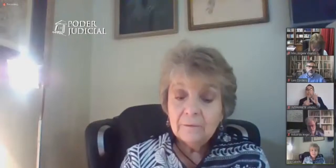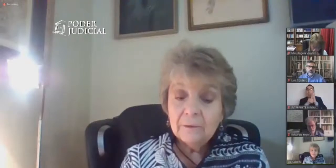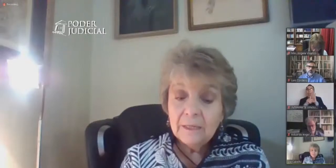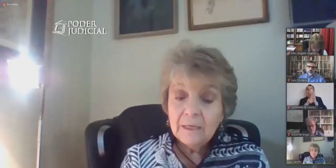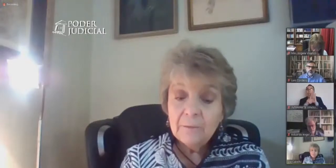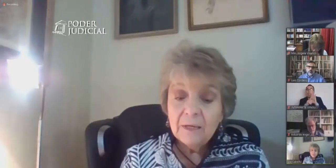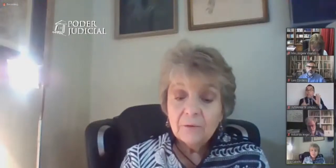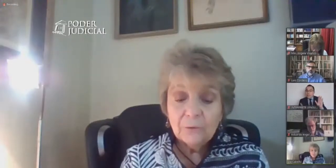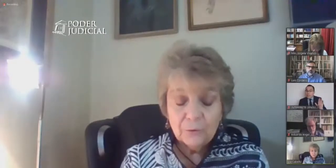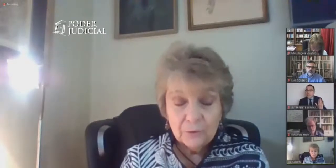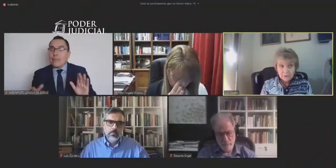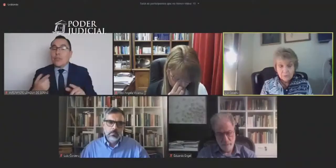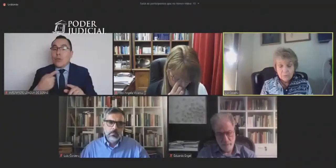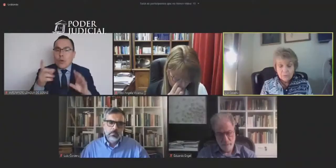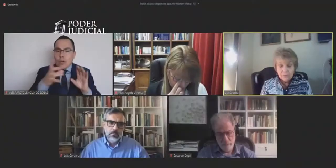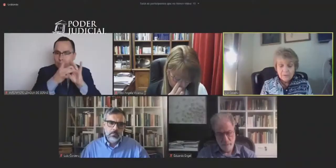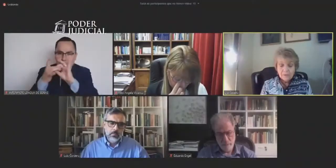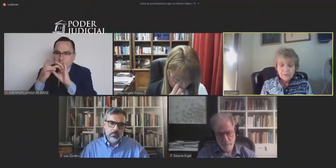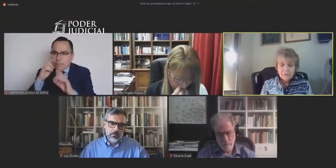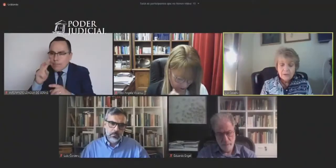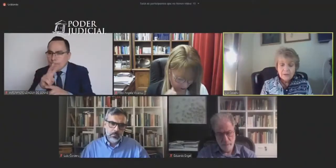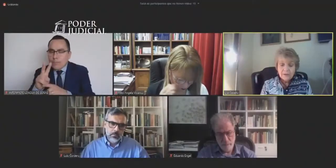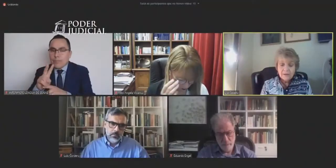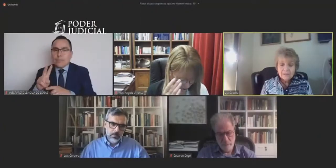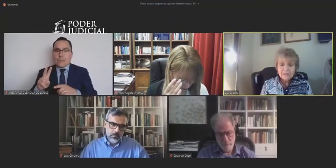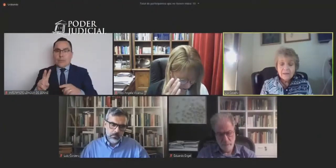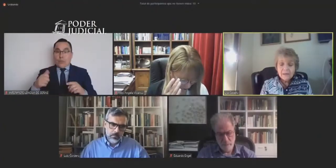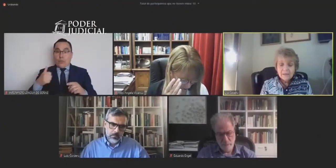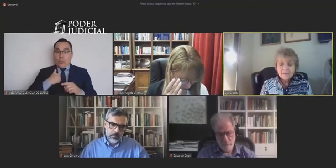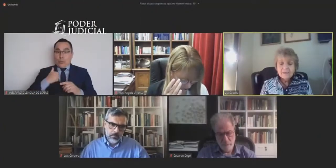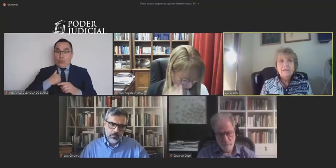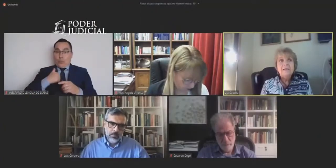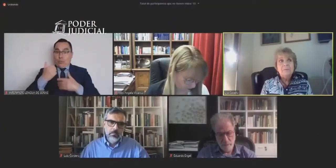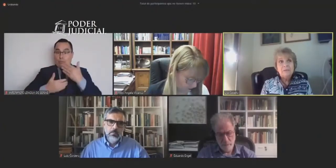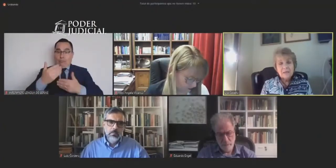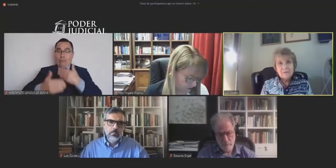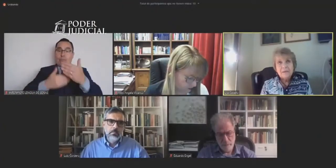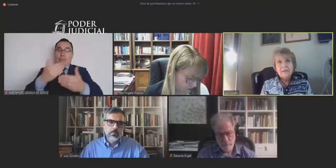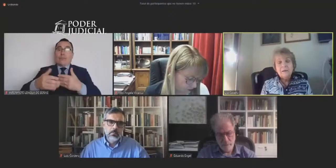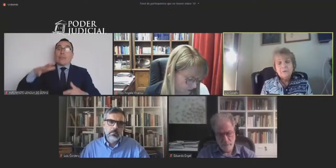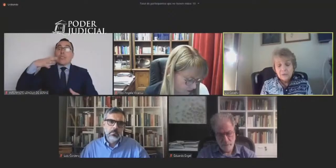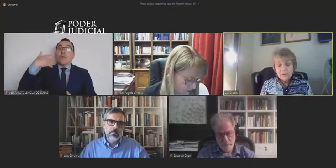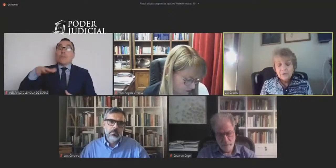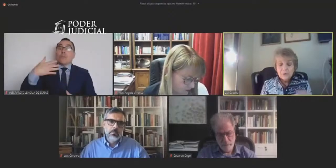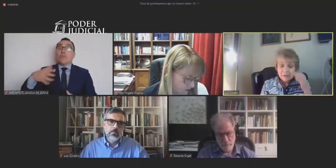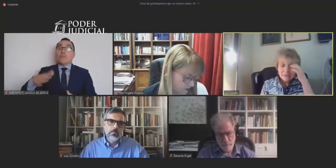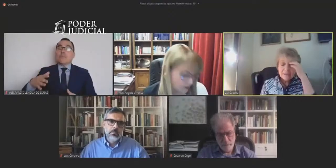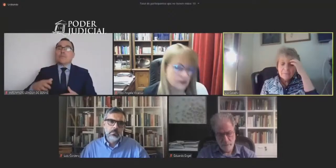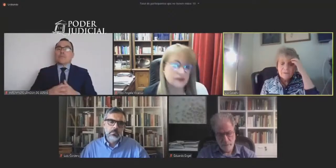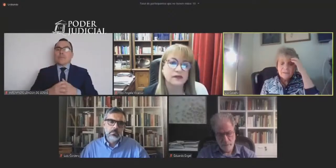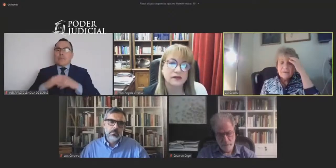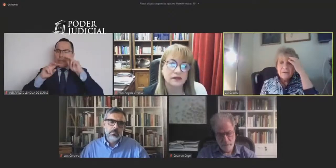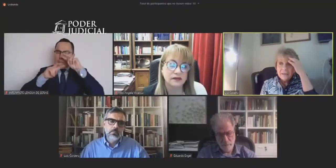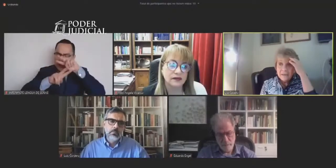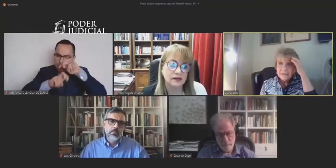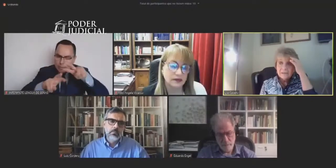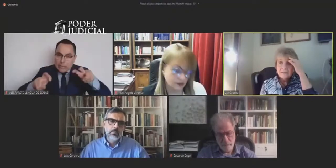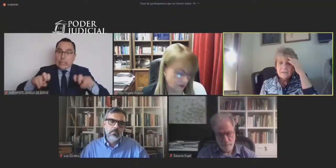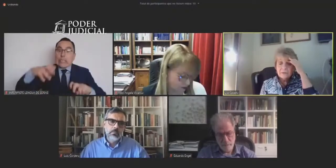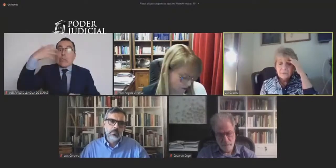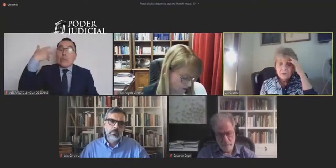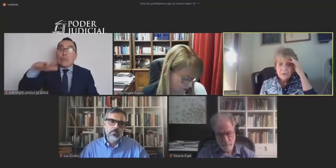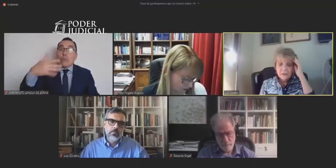el seguimiento del cumplimiento de ellas es indispensable. El escrutinio es indispensable,